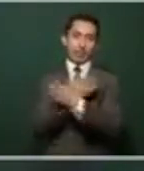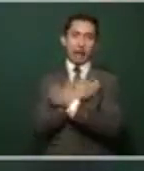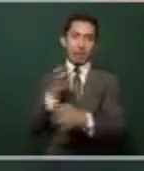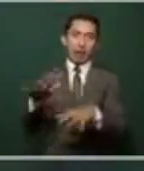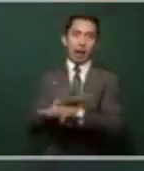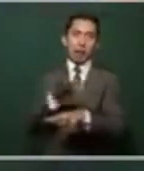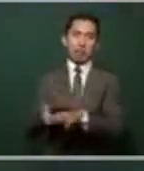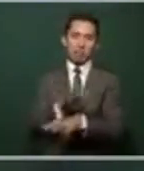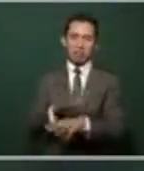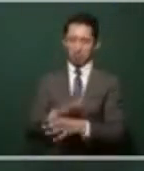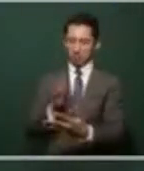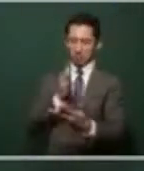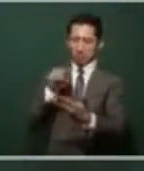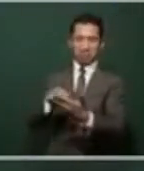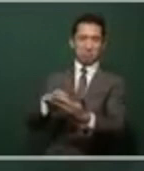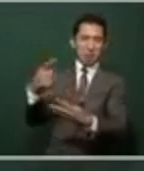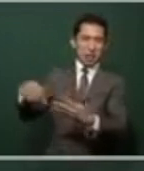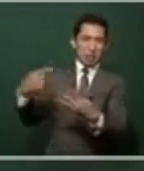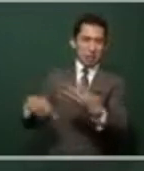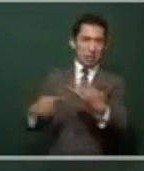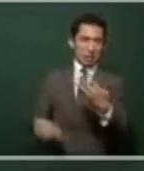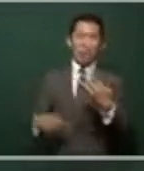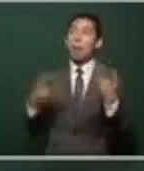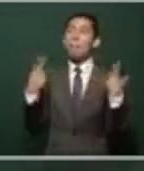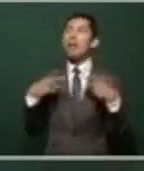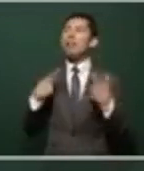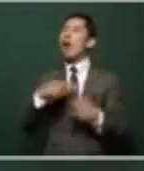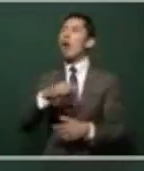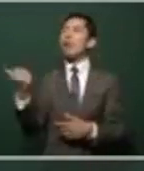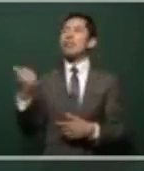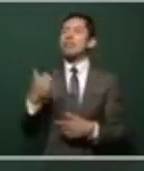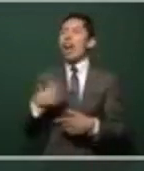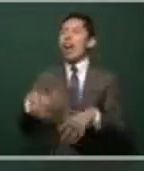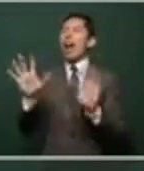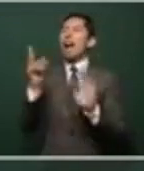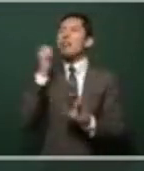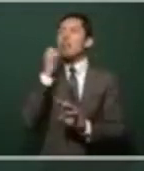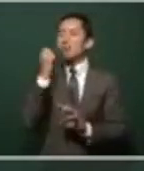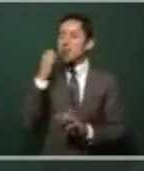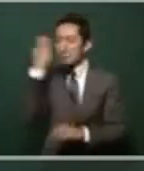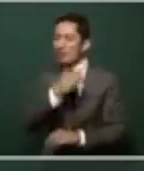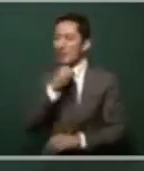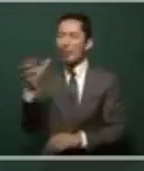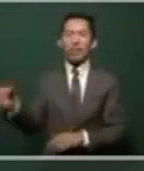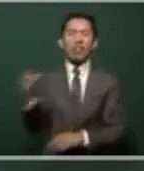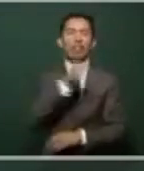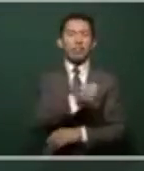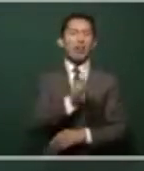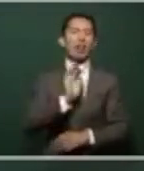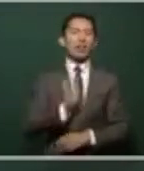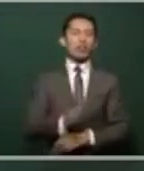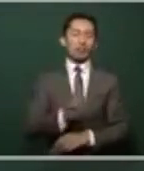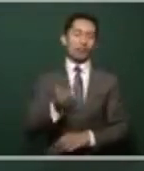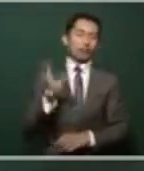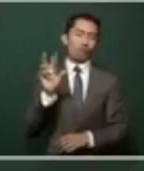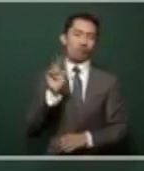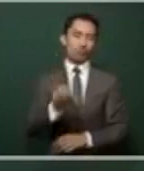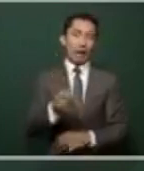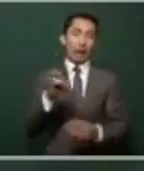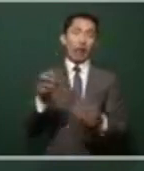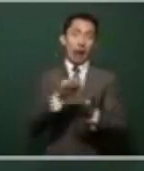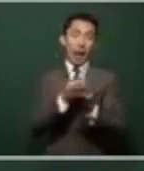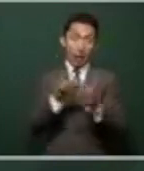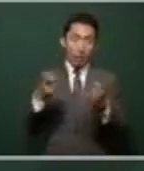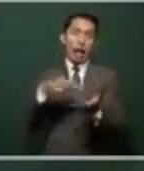que pudieses contratar a cualquier persona como maestro e ir cerrando todas las normales. Ahora